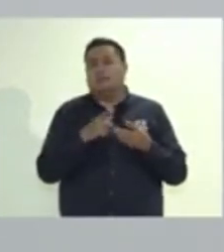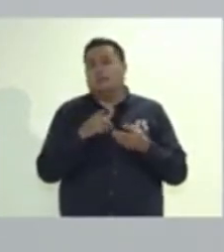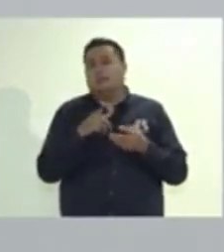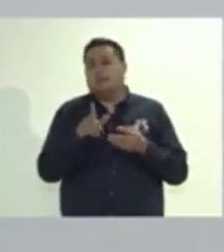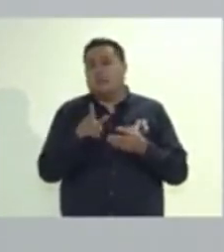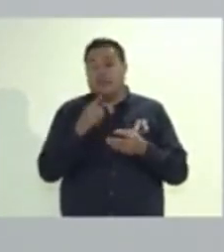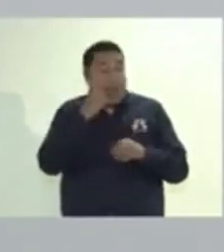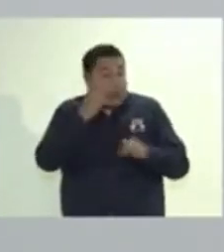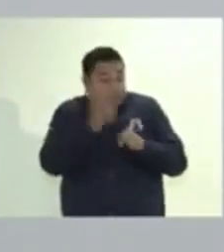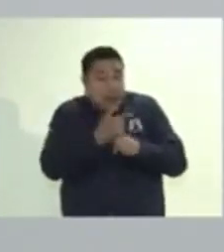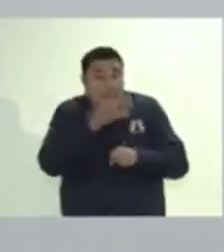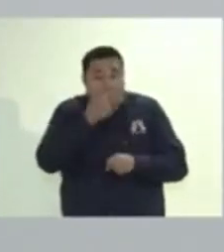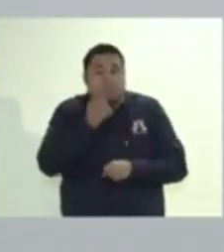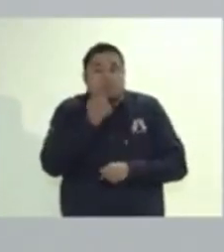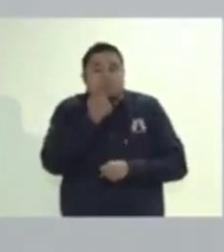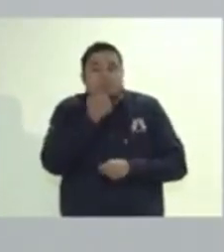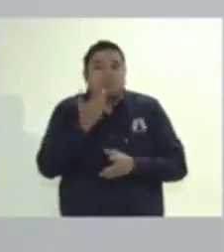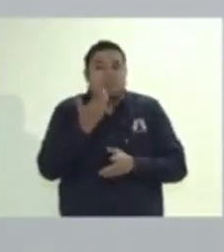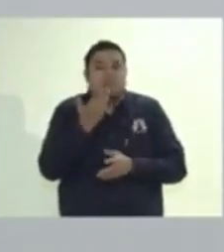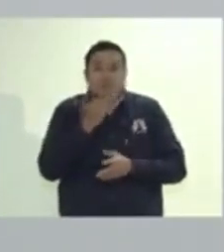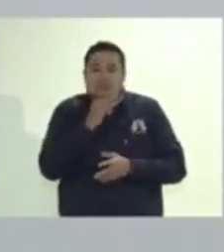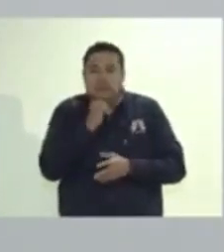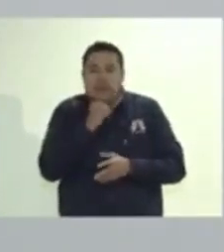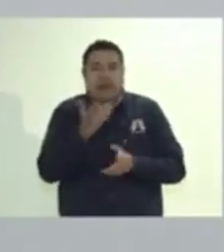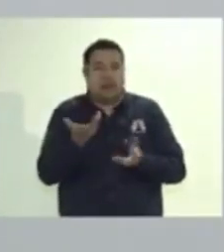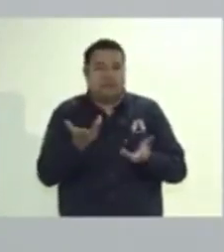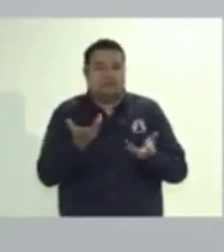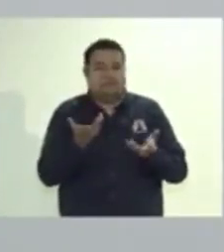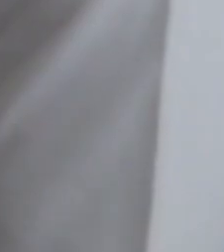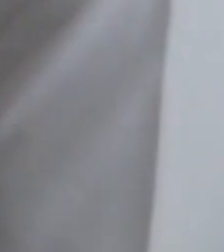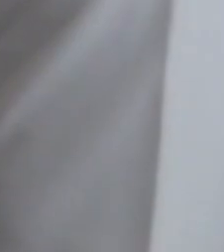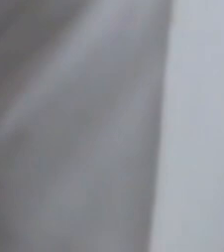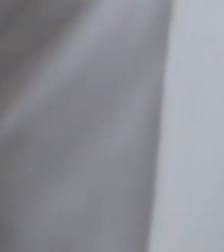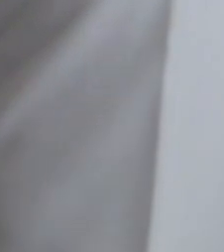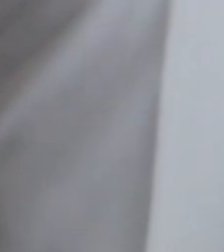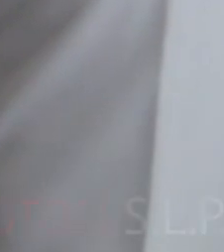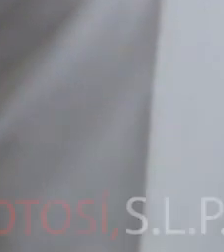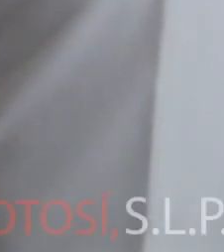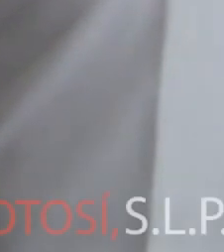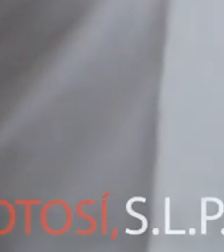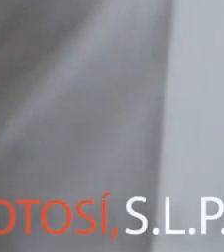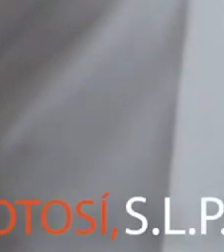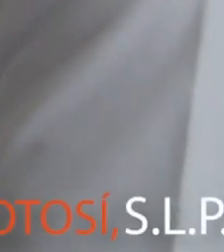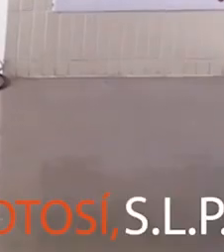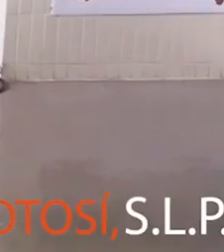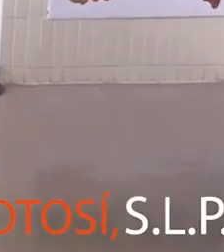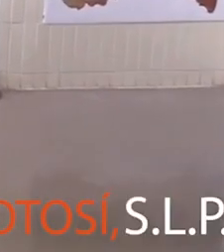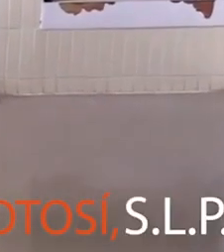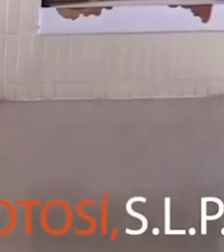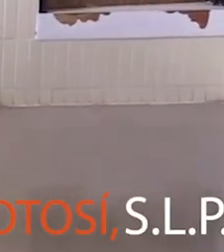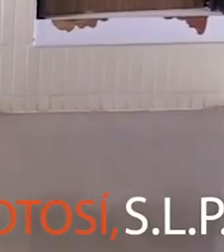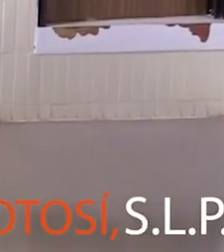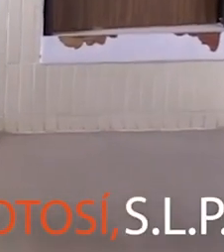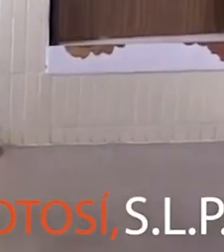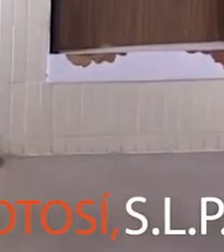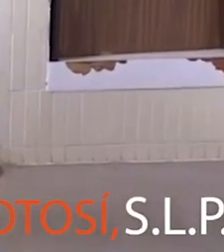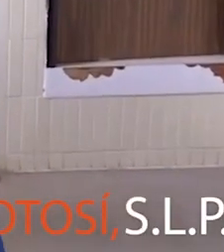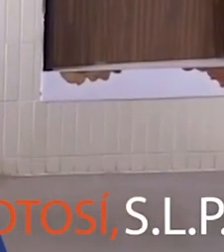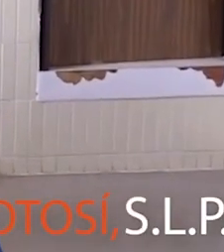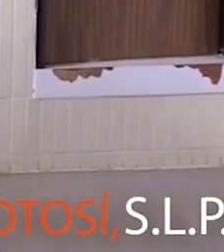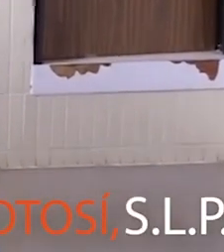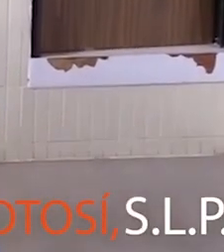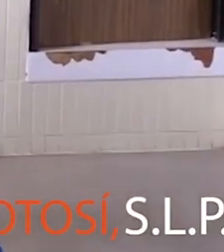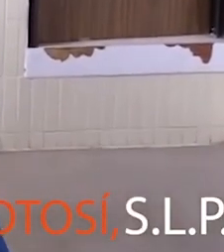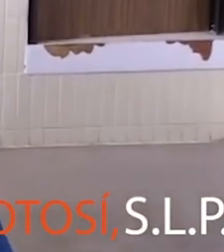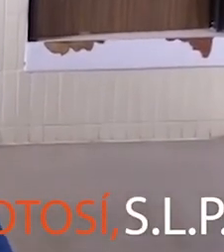El director de Salud Pública en el estado de San Luis Potosí, Miguel Ángel Usoc, dio a conocer que tienen un registro de 75 defunciones por